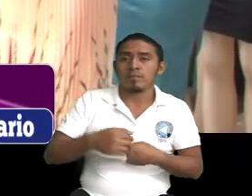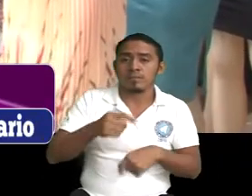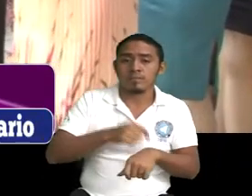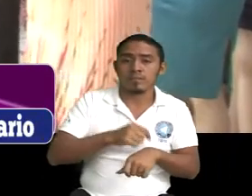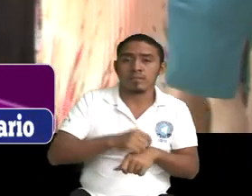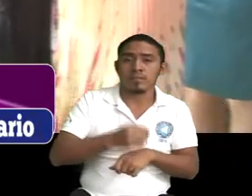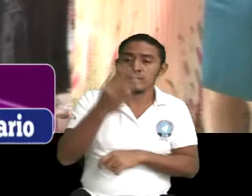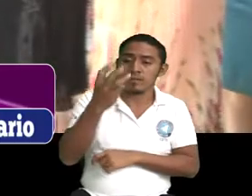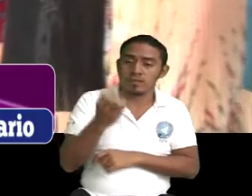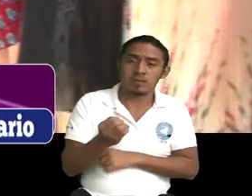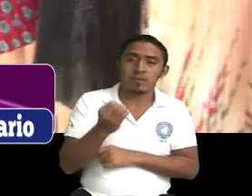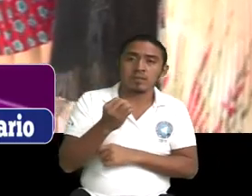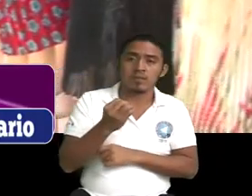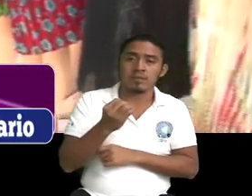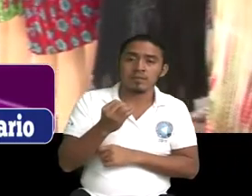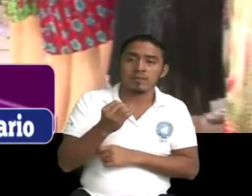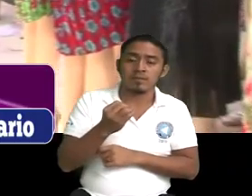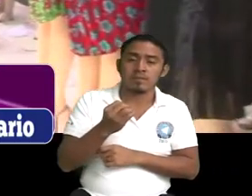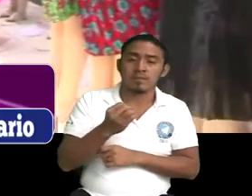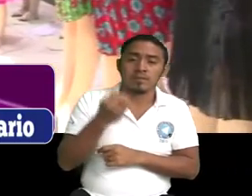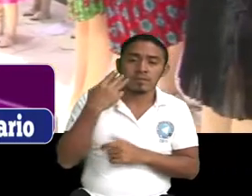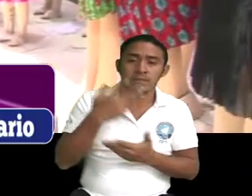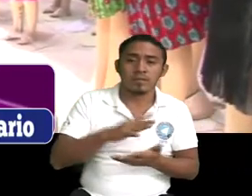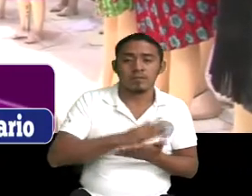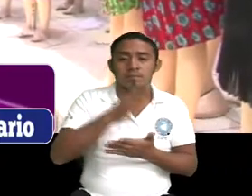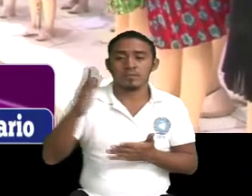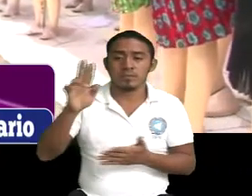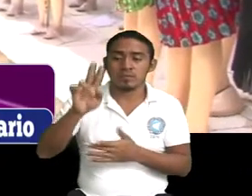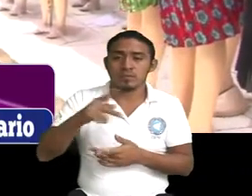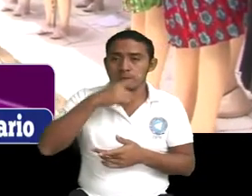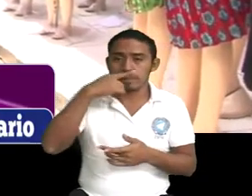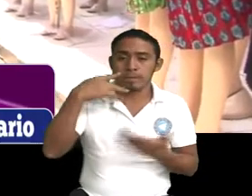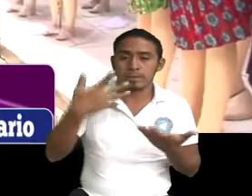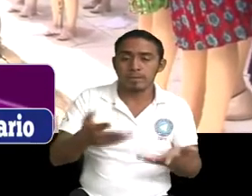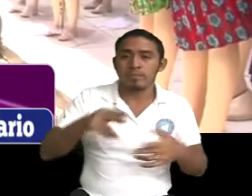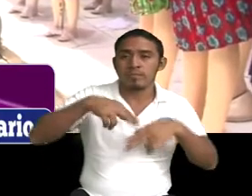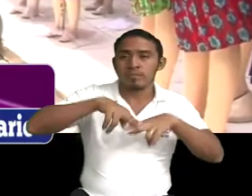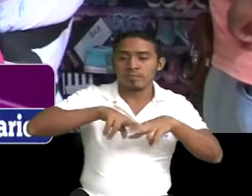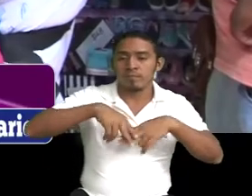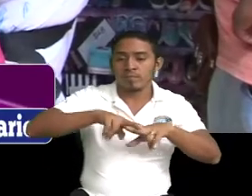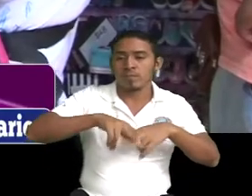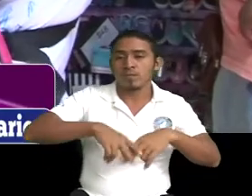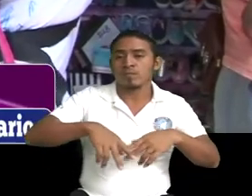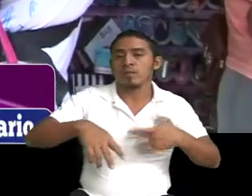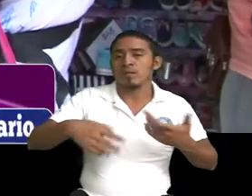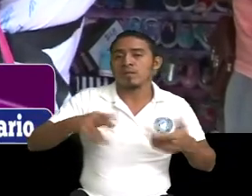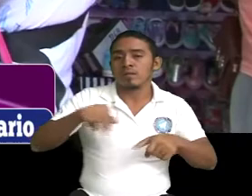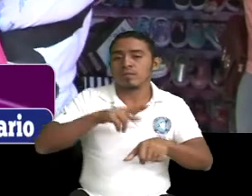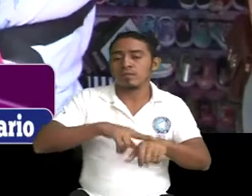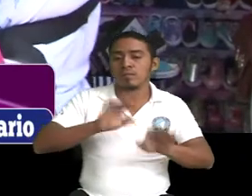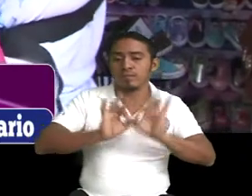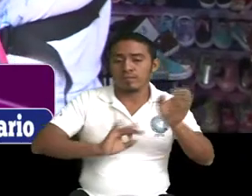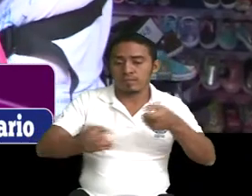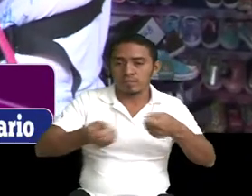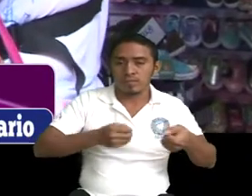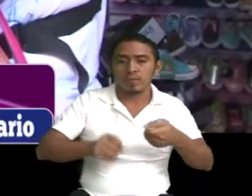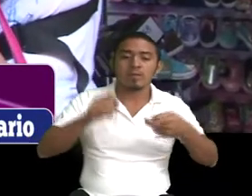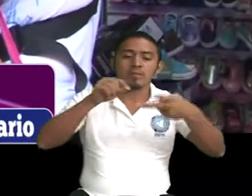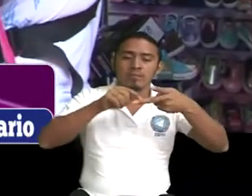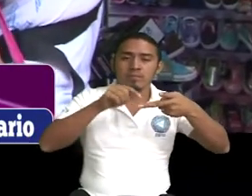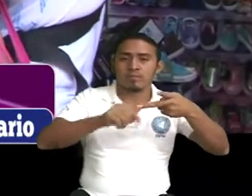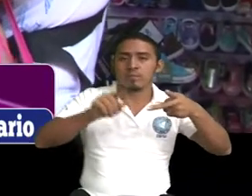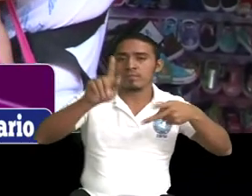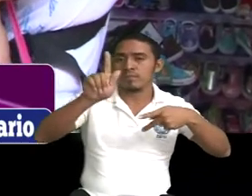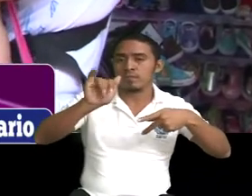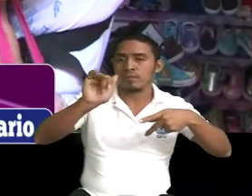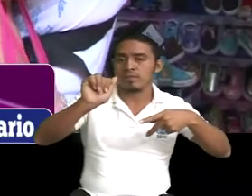30 al 2 de junio en el Parque Nacional de Feria y en el Tianguis Monimbó. Esta actividad